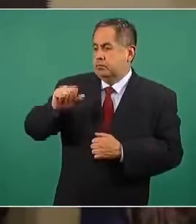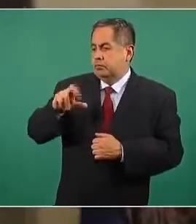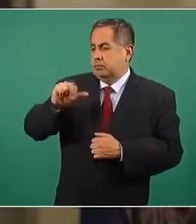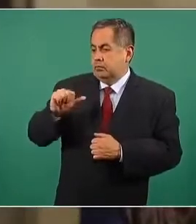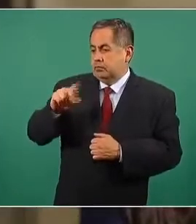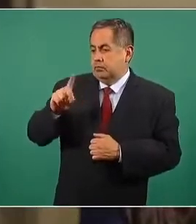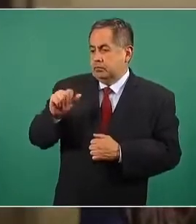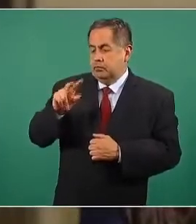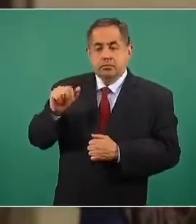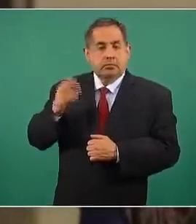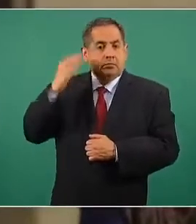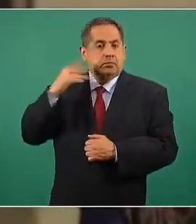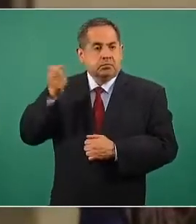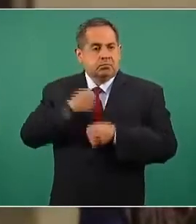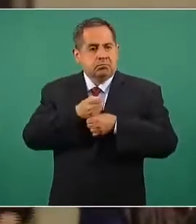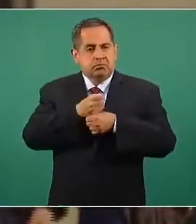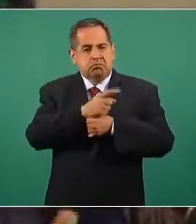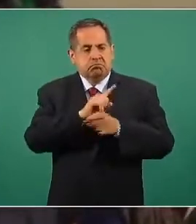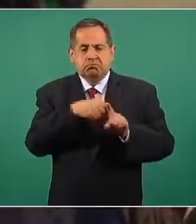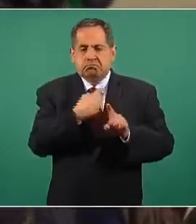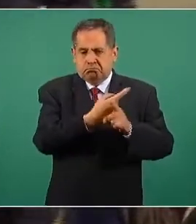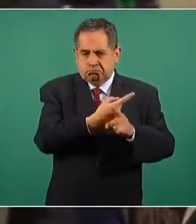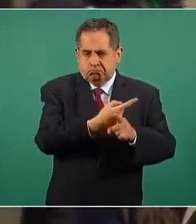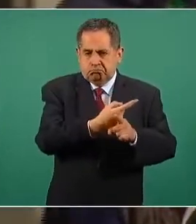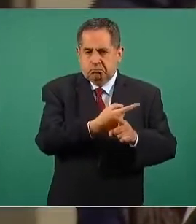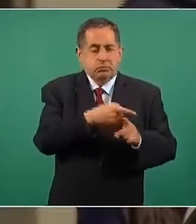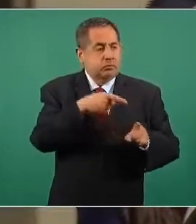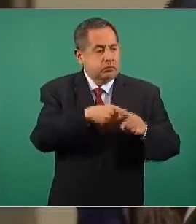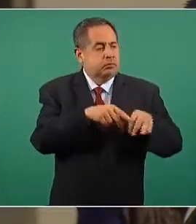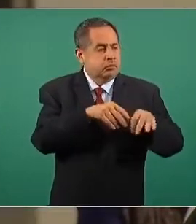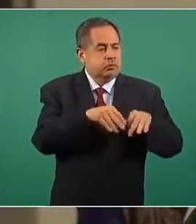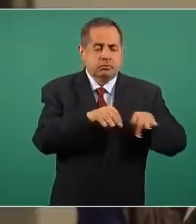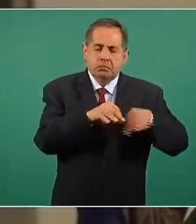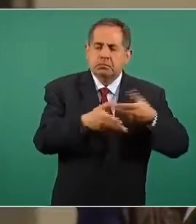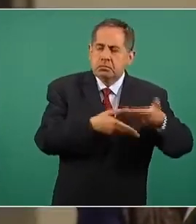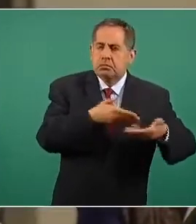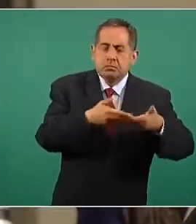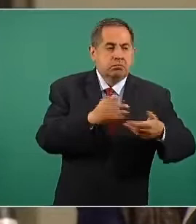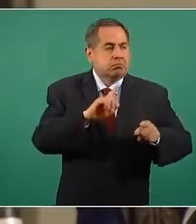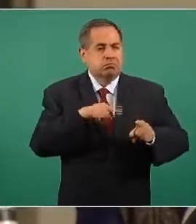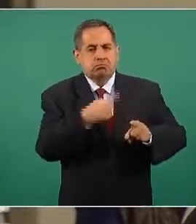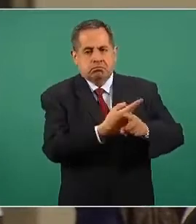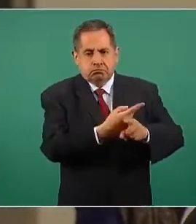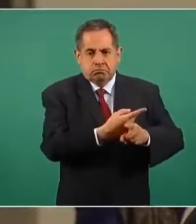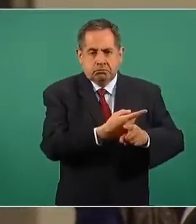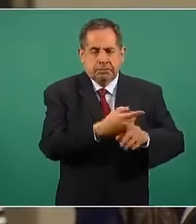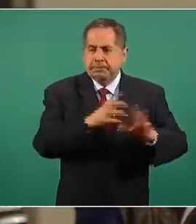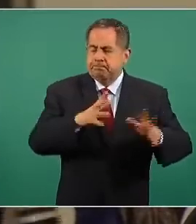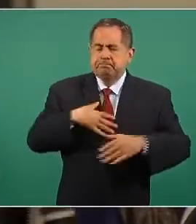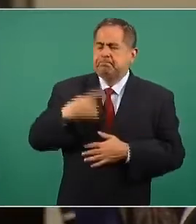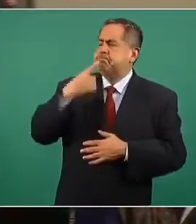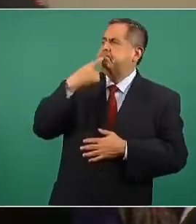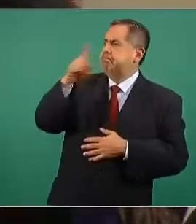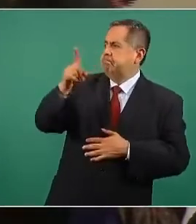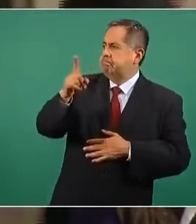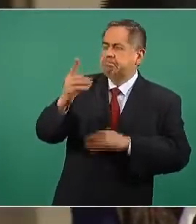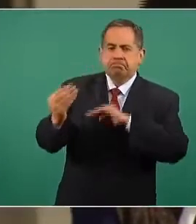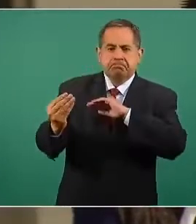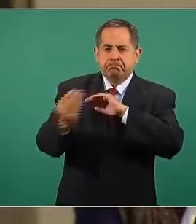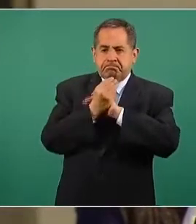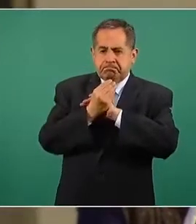sufrió violencia sexual, haciendo su servicio social. Presentó demanda judicial y no fue